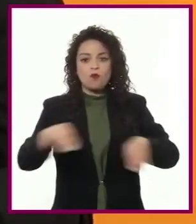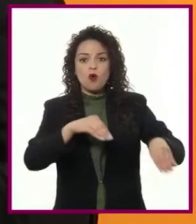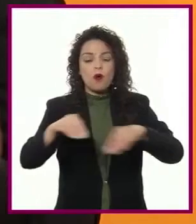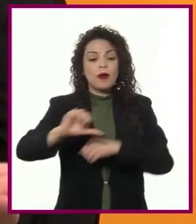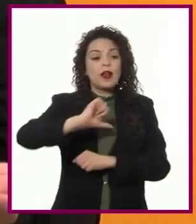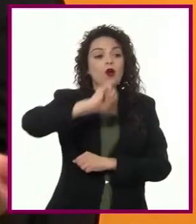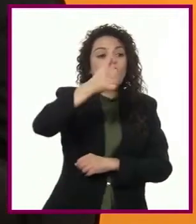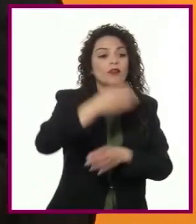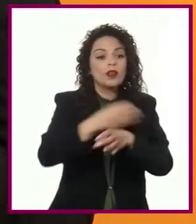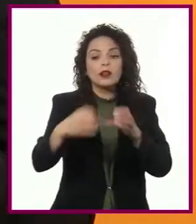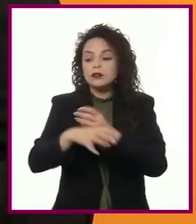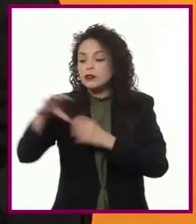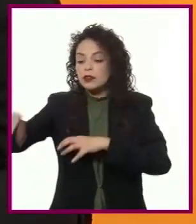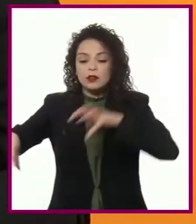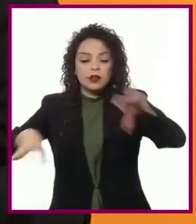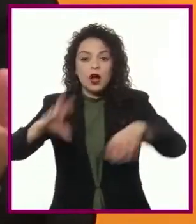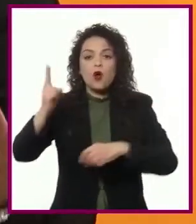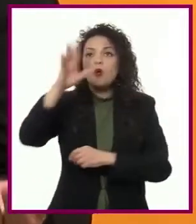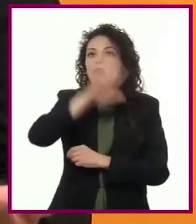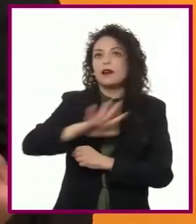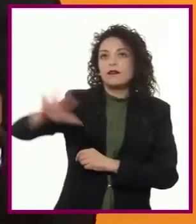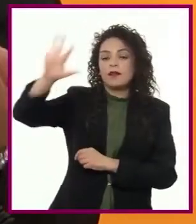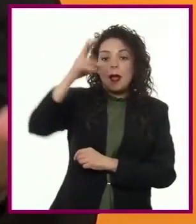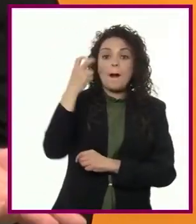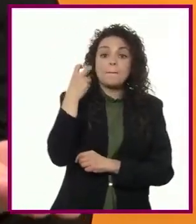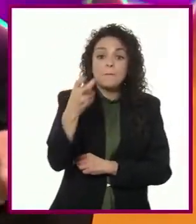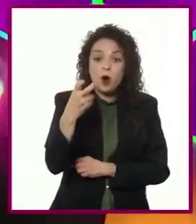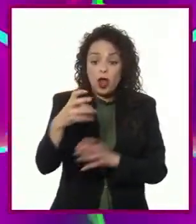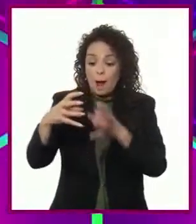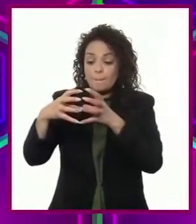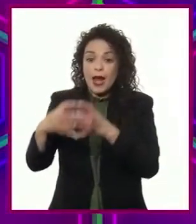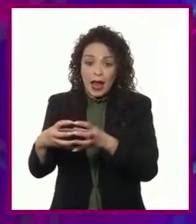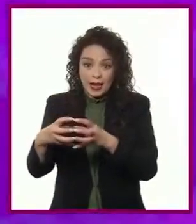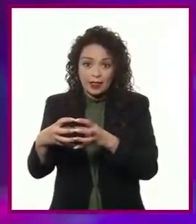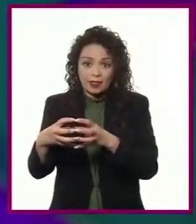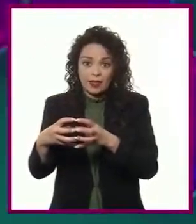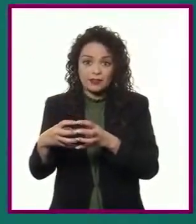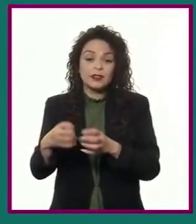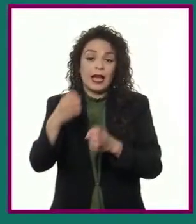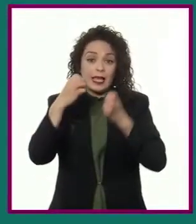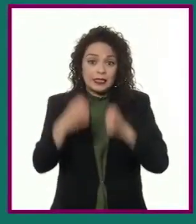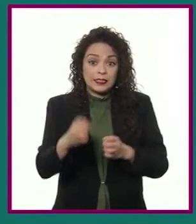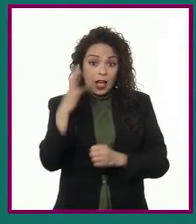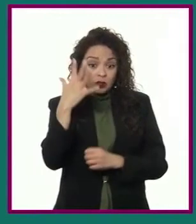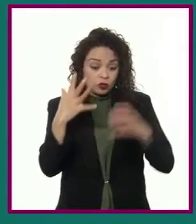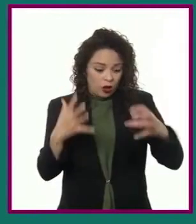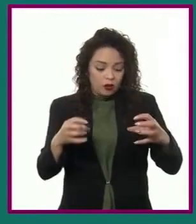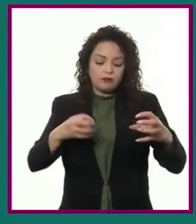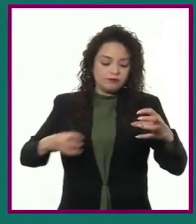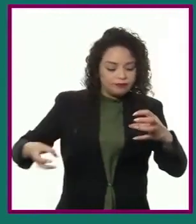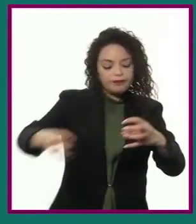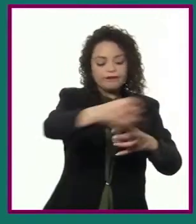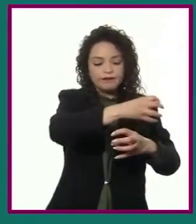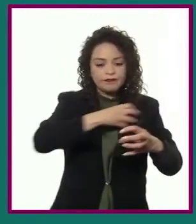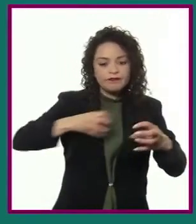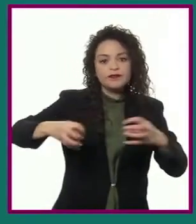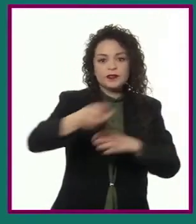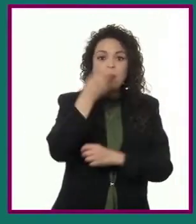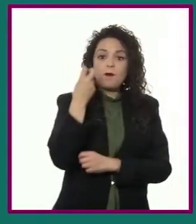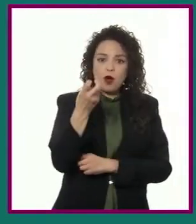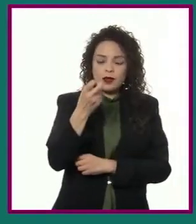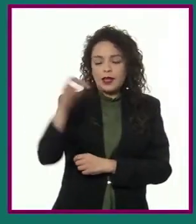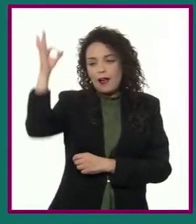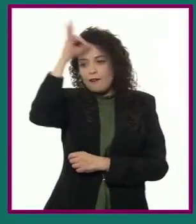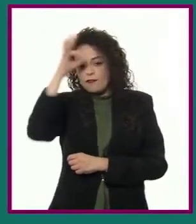objetos. Por eso, los planetas orbitan al Sol. El físico Karl Schwarzschild se